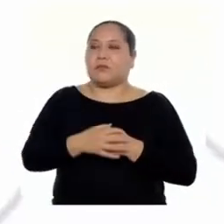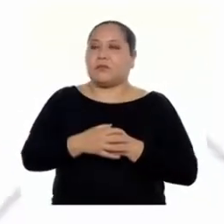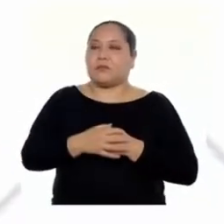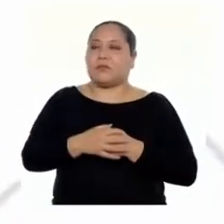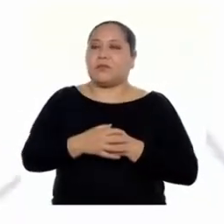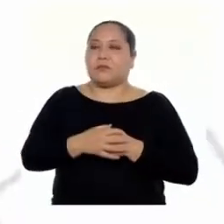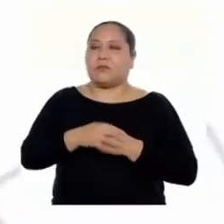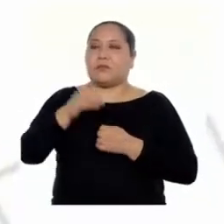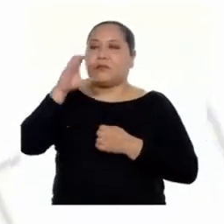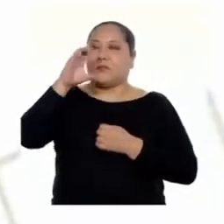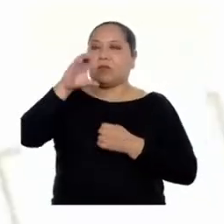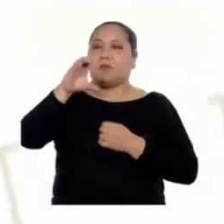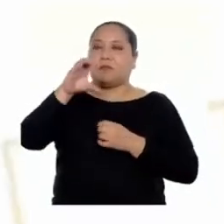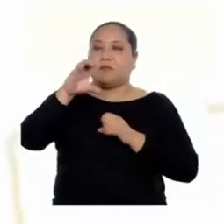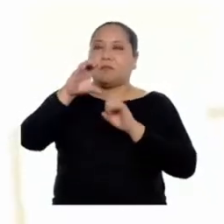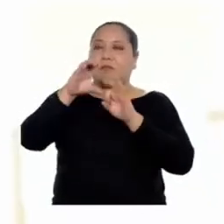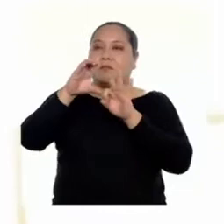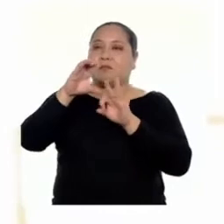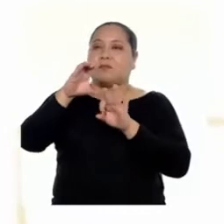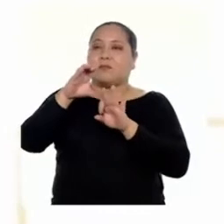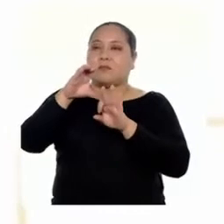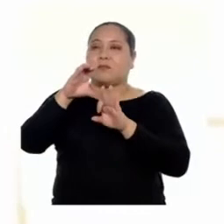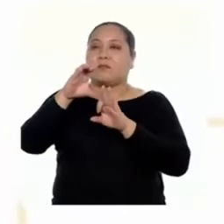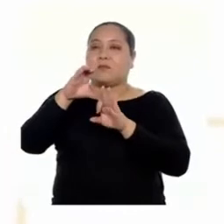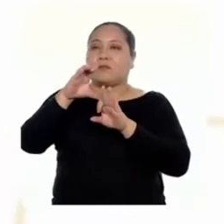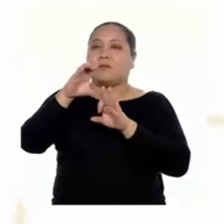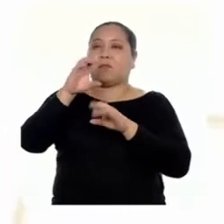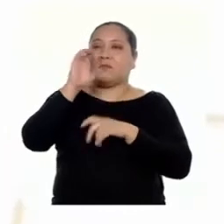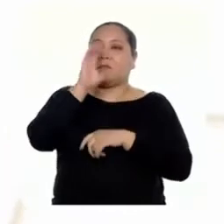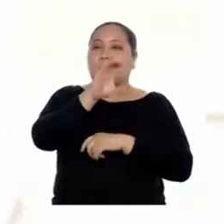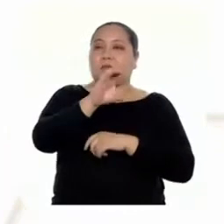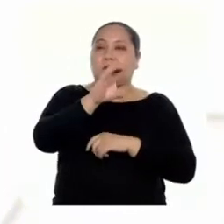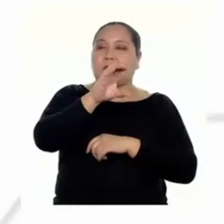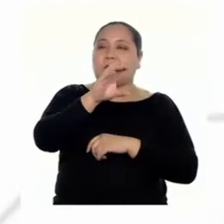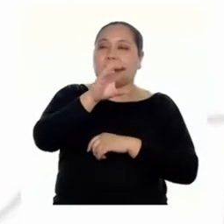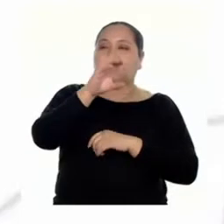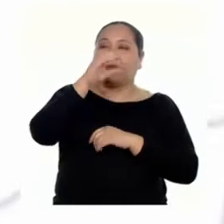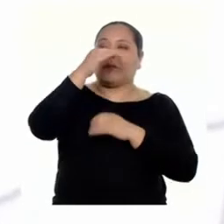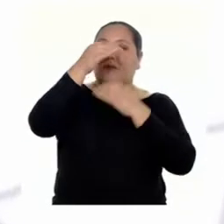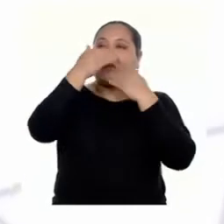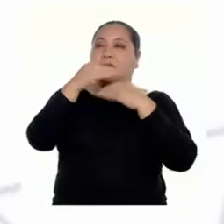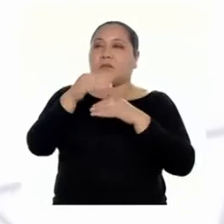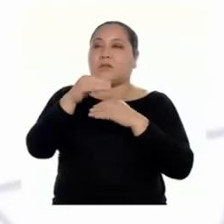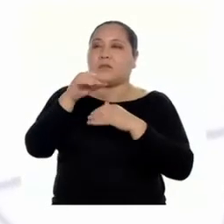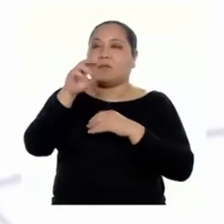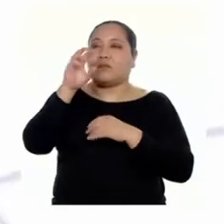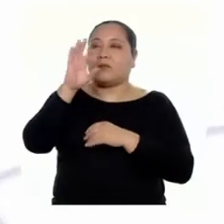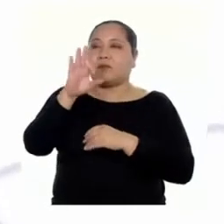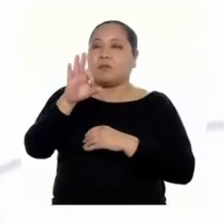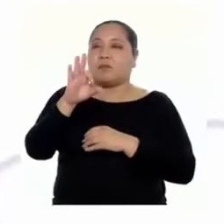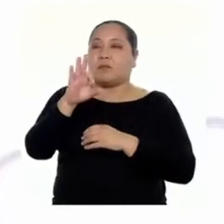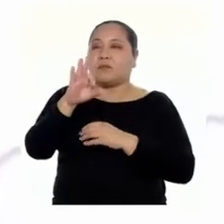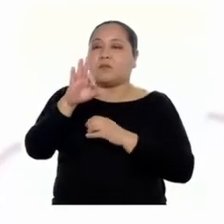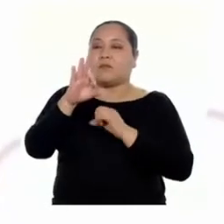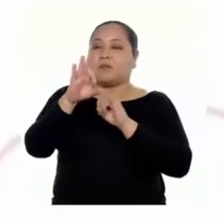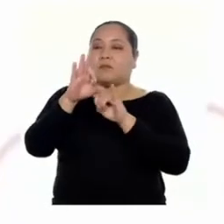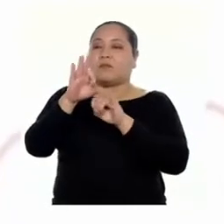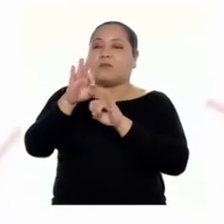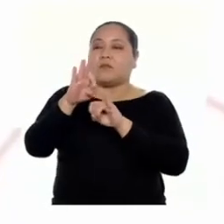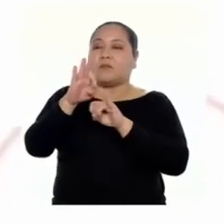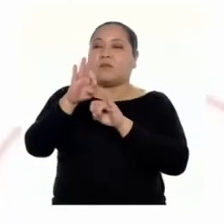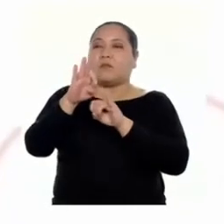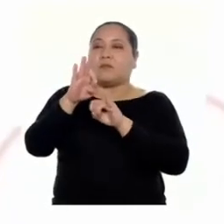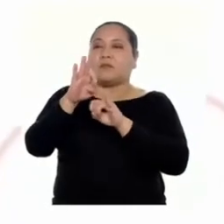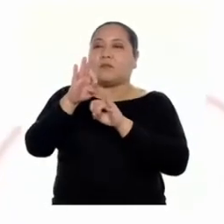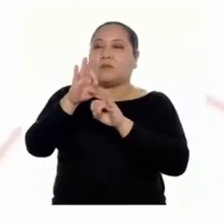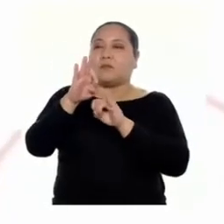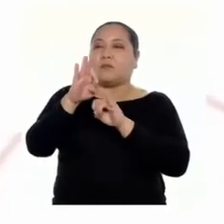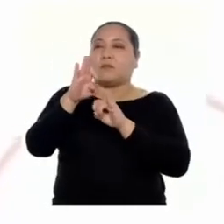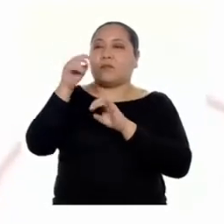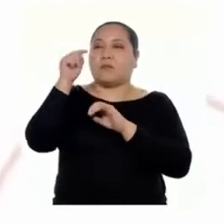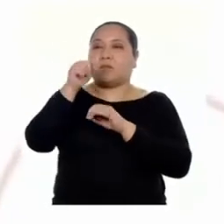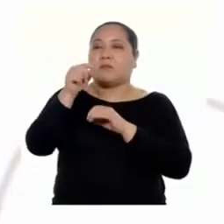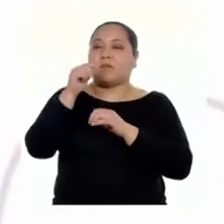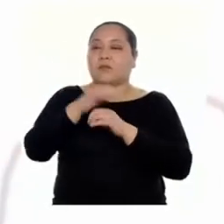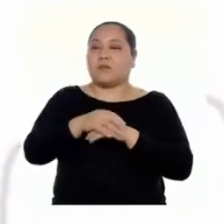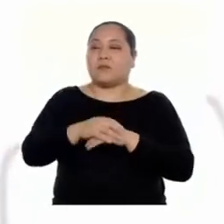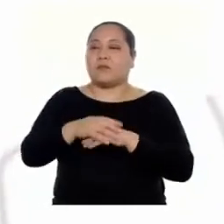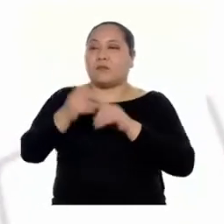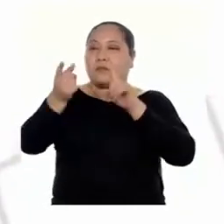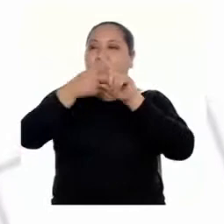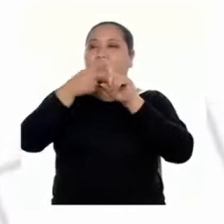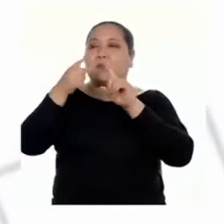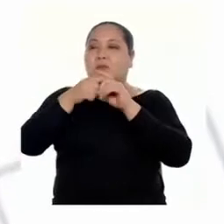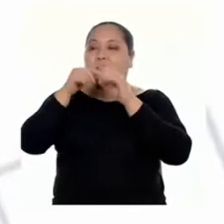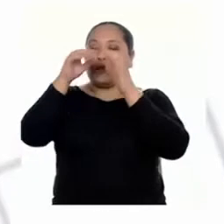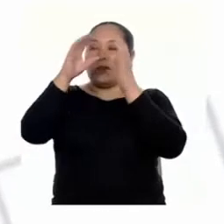sería capital final, que es C sub F, es igual al capital inicial C sub I, que multiplica a la potencia